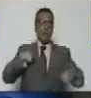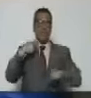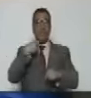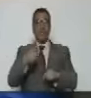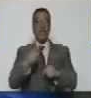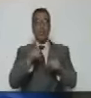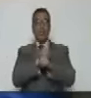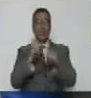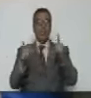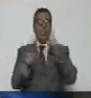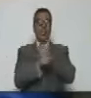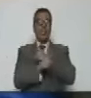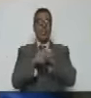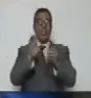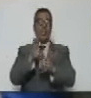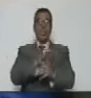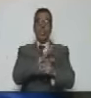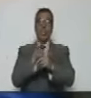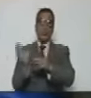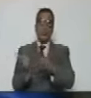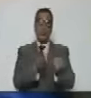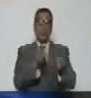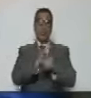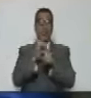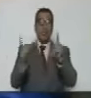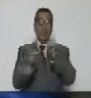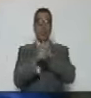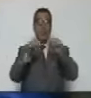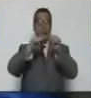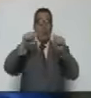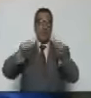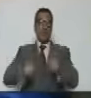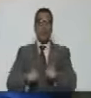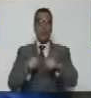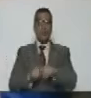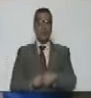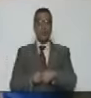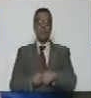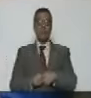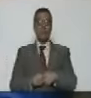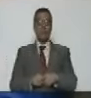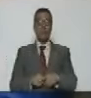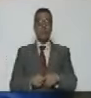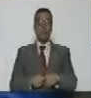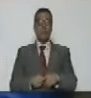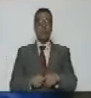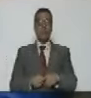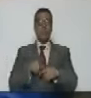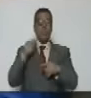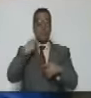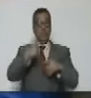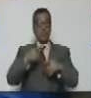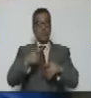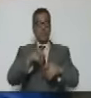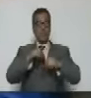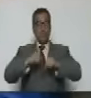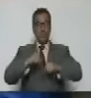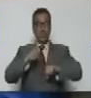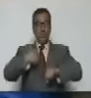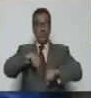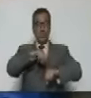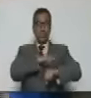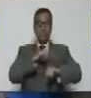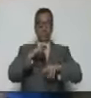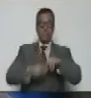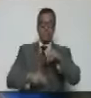no cambiemos el clima, cambiemos el sistema. Y en la medida en que consolidemos esto,